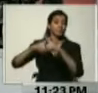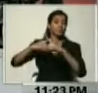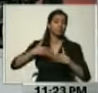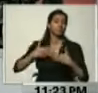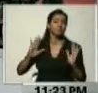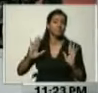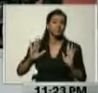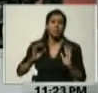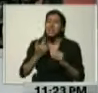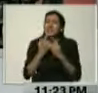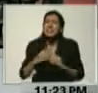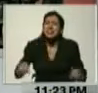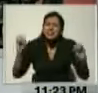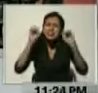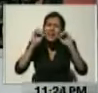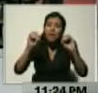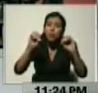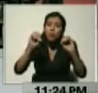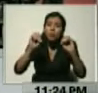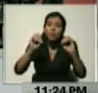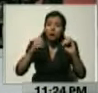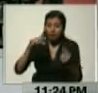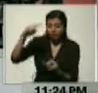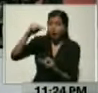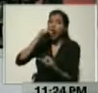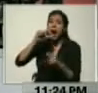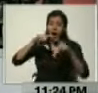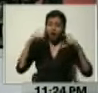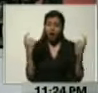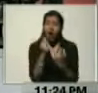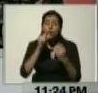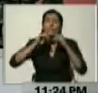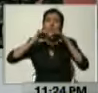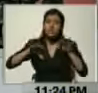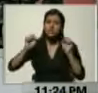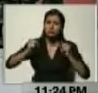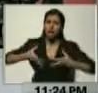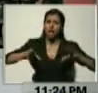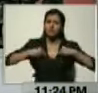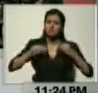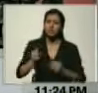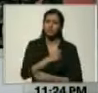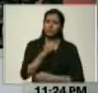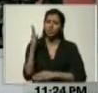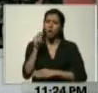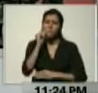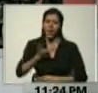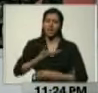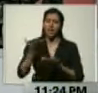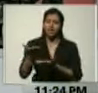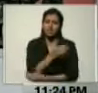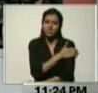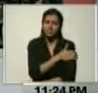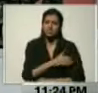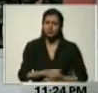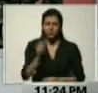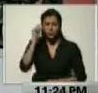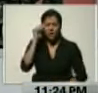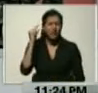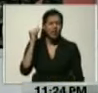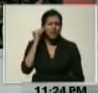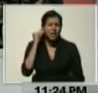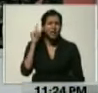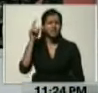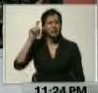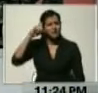no han dicho nada. Pero ¿cómo le cayeron encima a aquella señora Estrella Uribe que recitó el credo? ¿Ustedes se acuerdan de aquel credo que